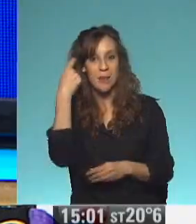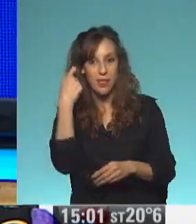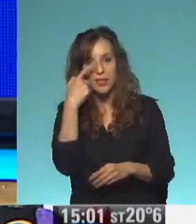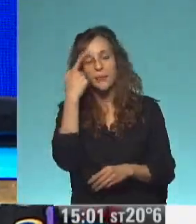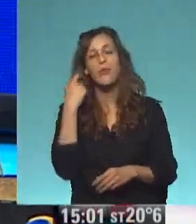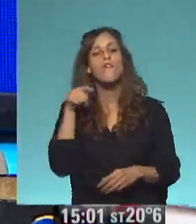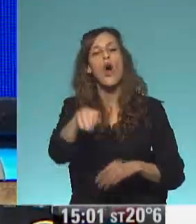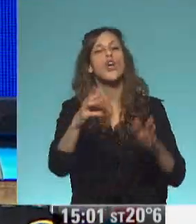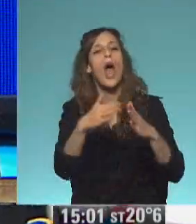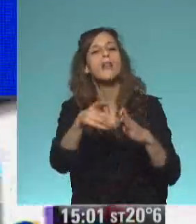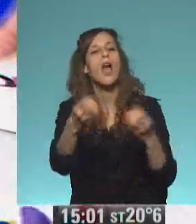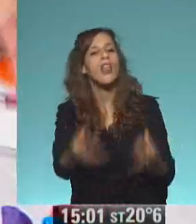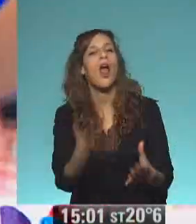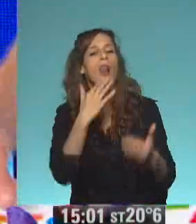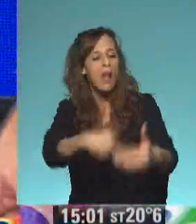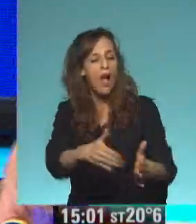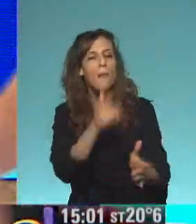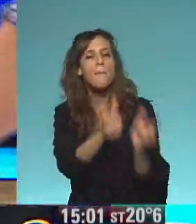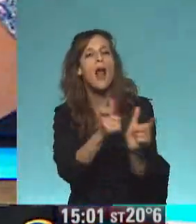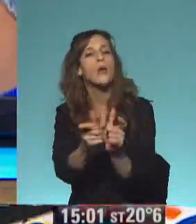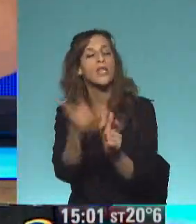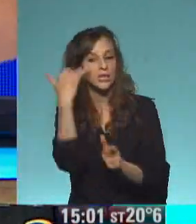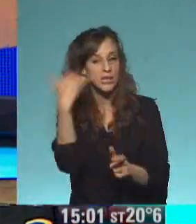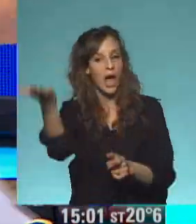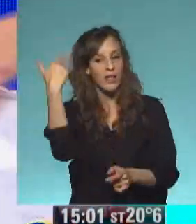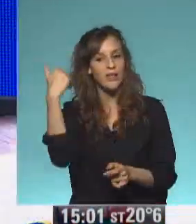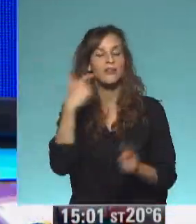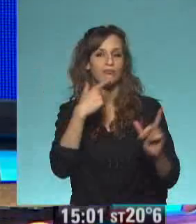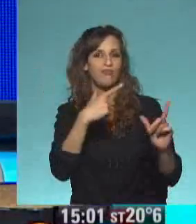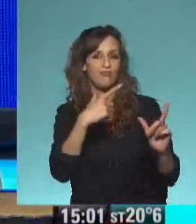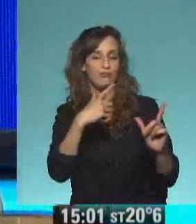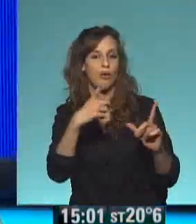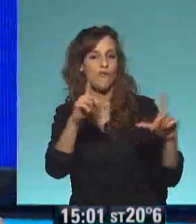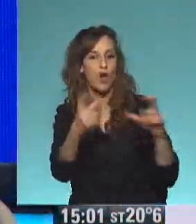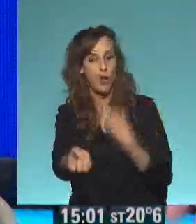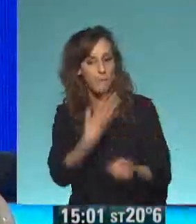palabras en casa? Mándenos fotos. Ya hemos recibido, hemos visto algunos cofres muy lindos.